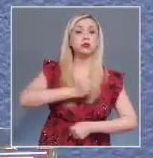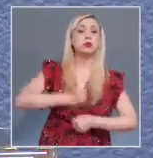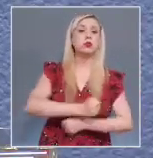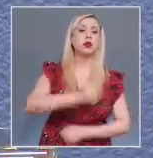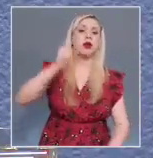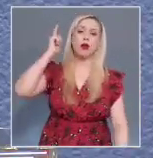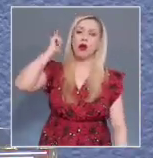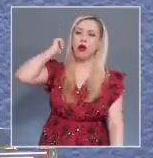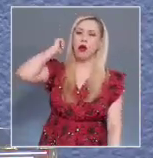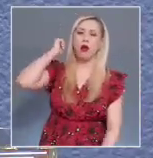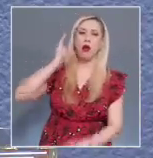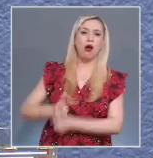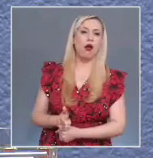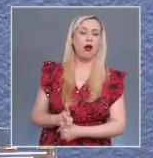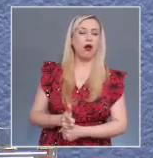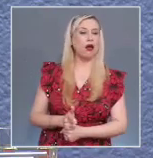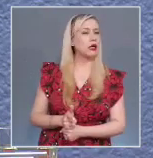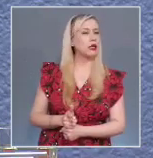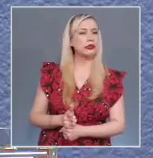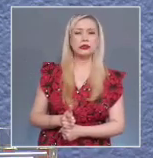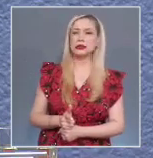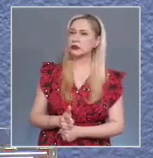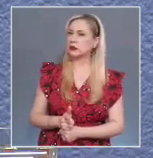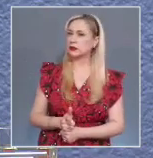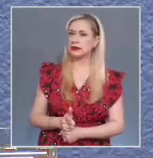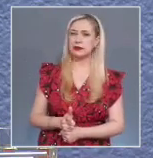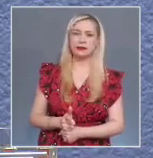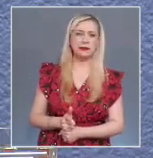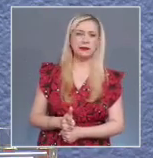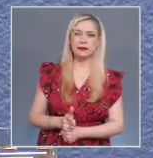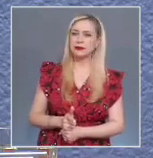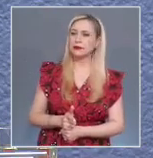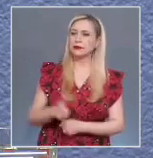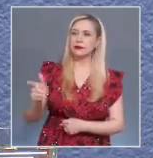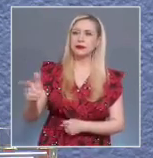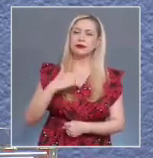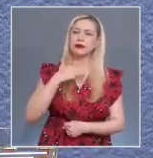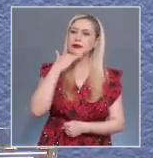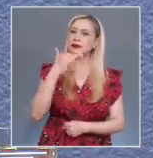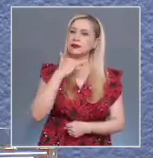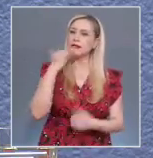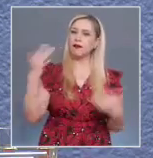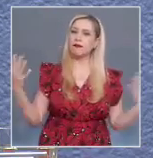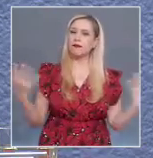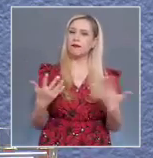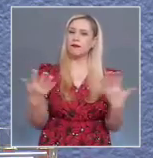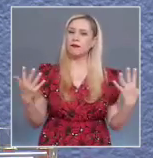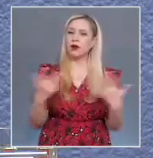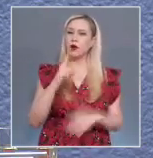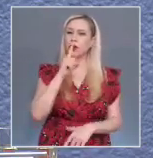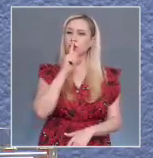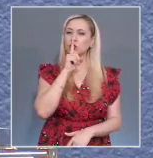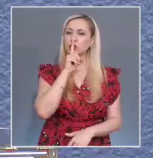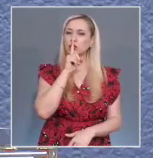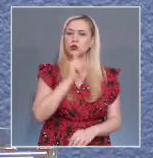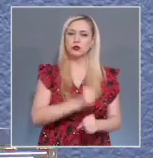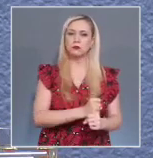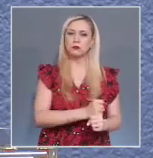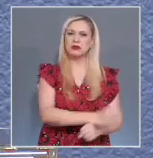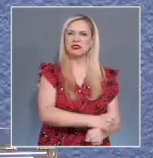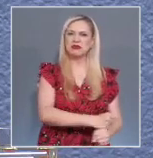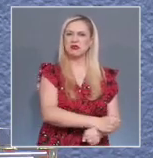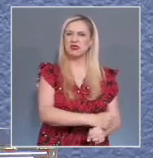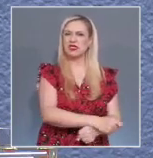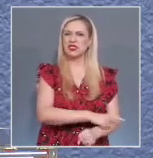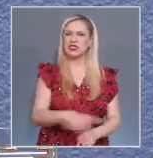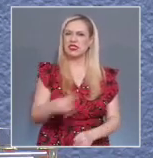esa autodiscriminación como autores del delito de la desaparición. Todo esto